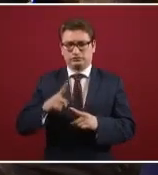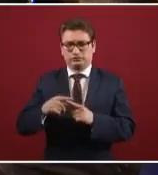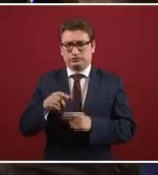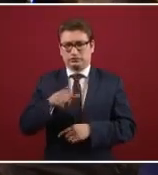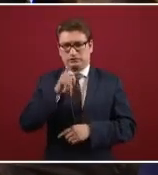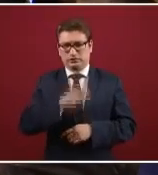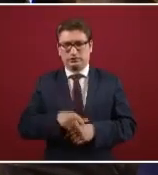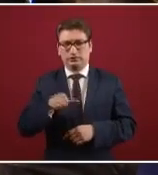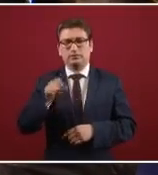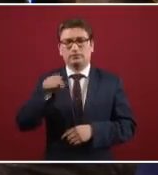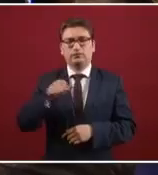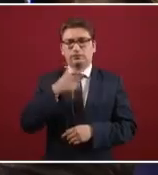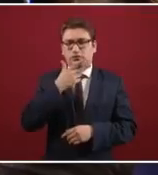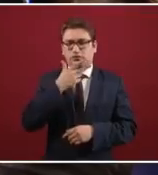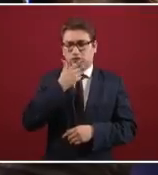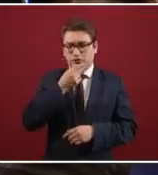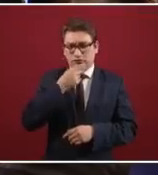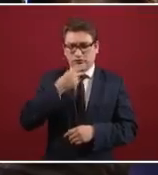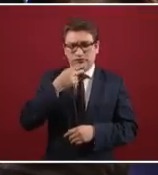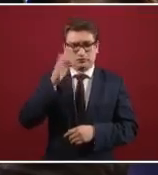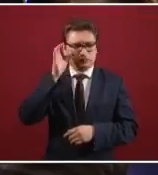chino mexicano